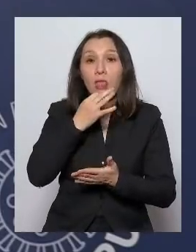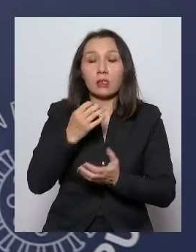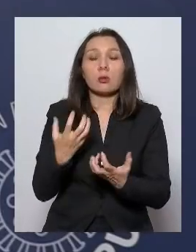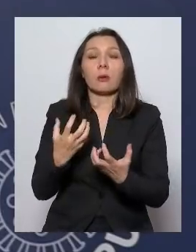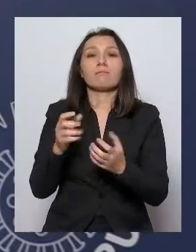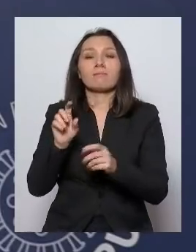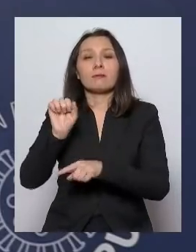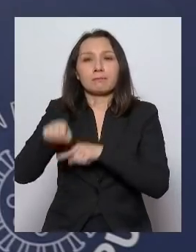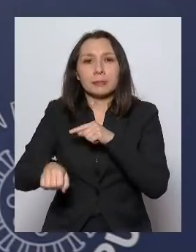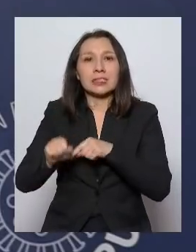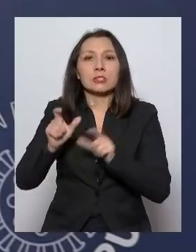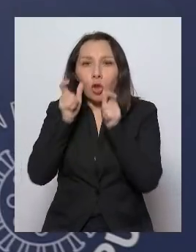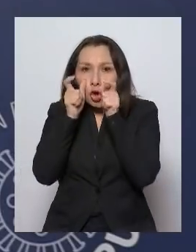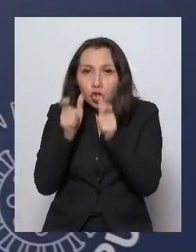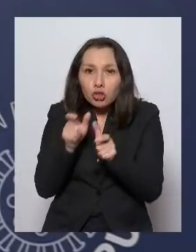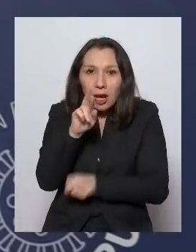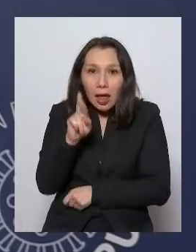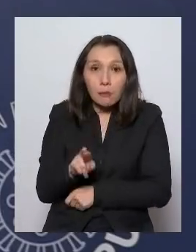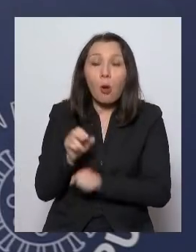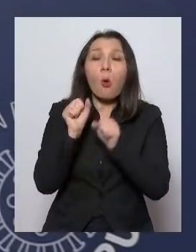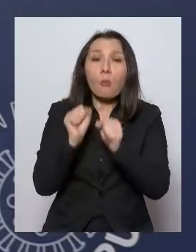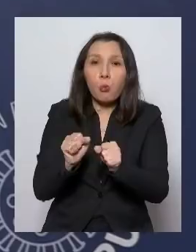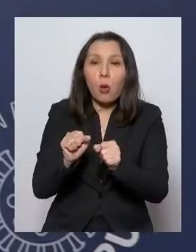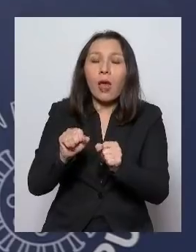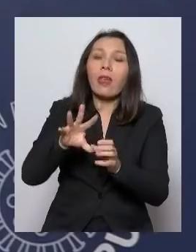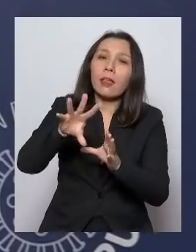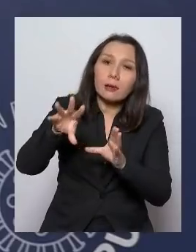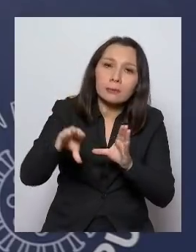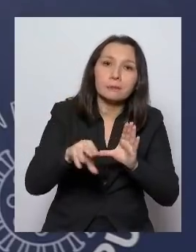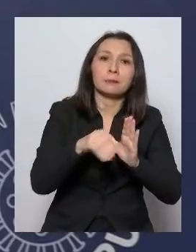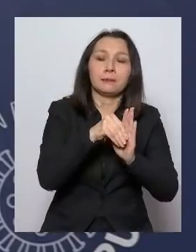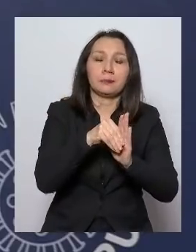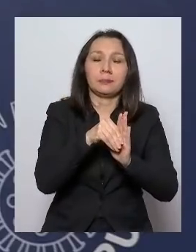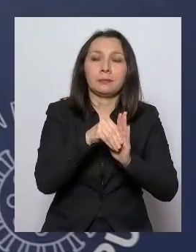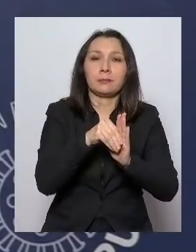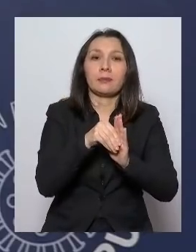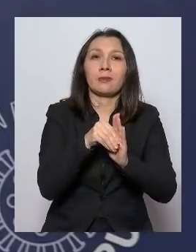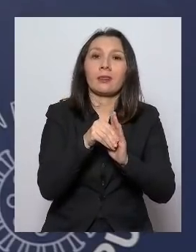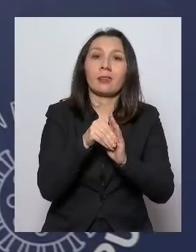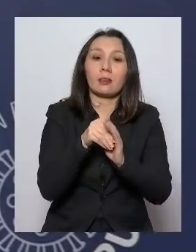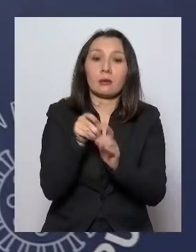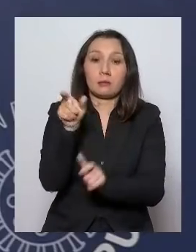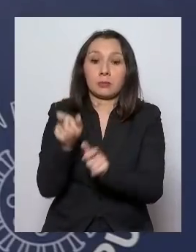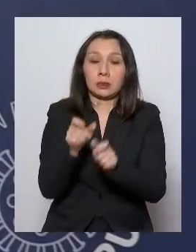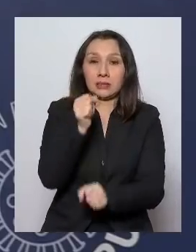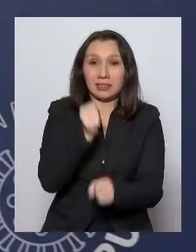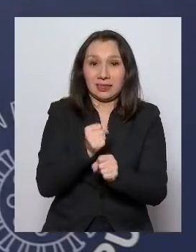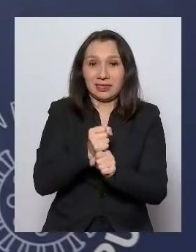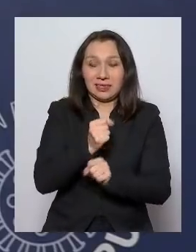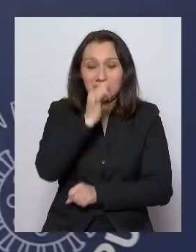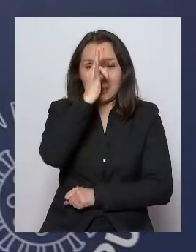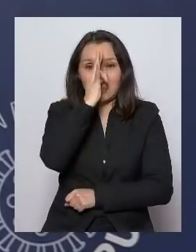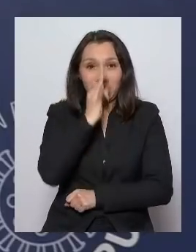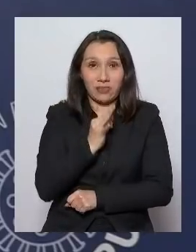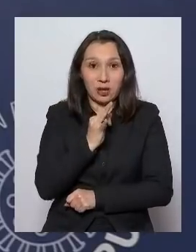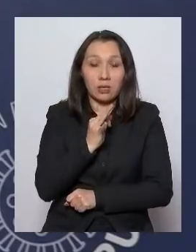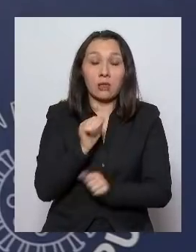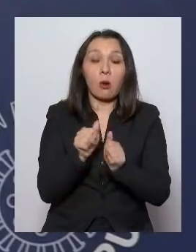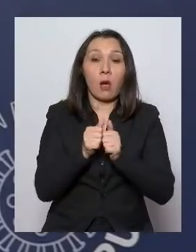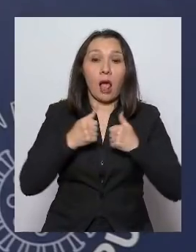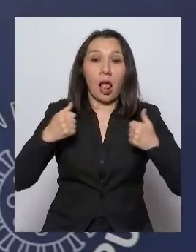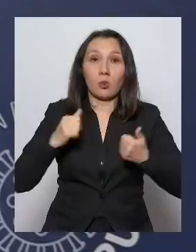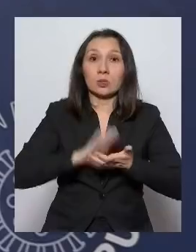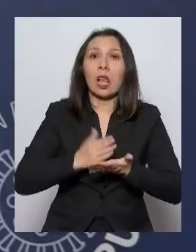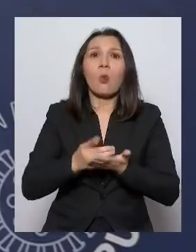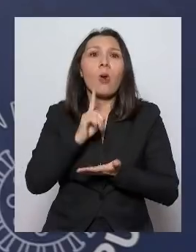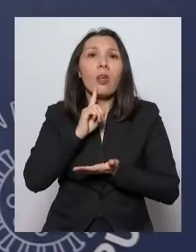Contraloría, se puede incorporar como trabajadores, como agentes de la autoridad